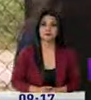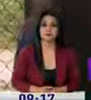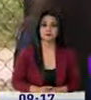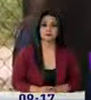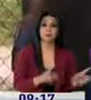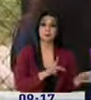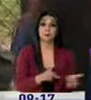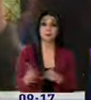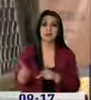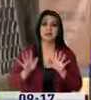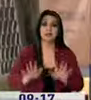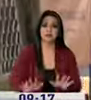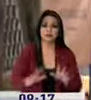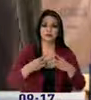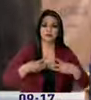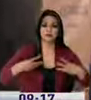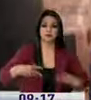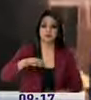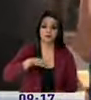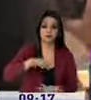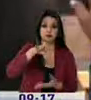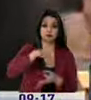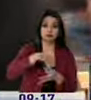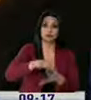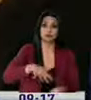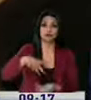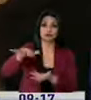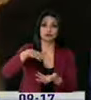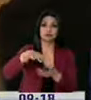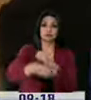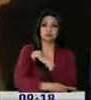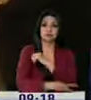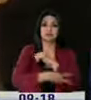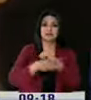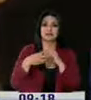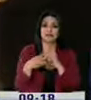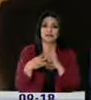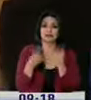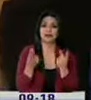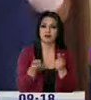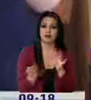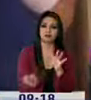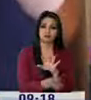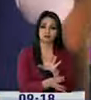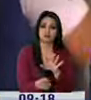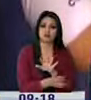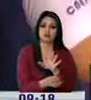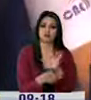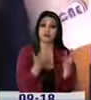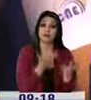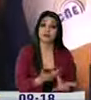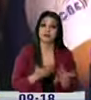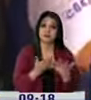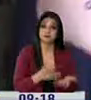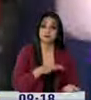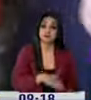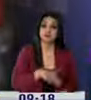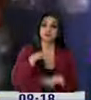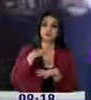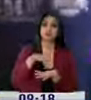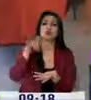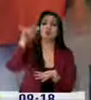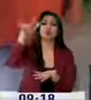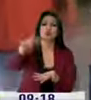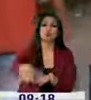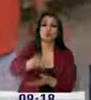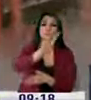Conforme lo previsto, el material electoral para la consulta popular llegó a Pastaza para inmediatamente ser embodegado a la espera de su traslado a